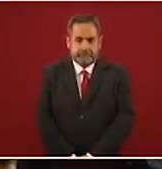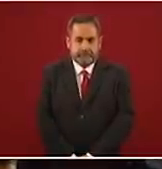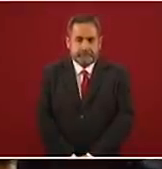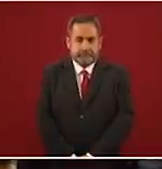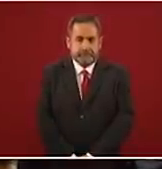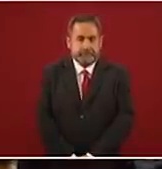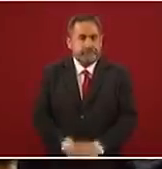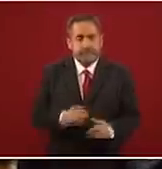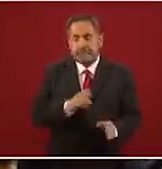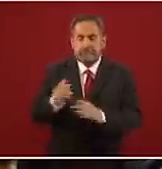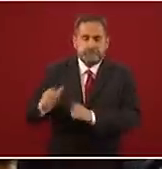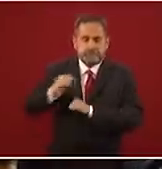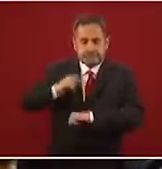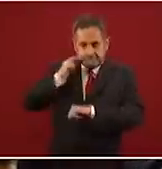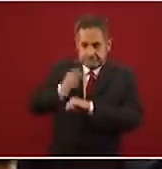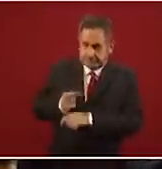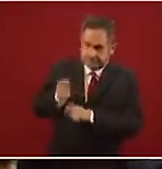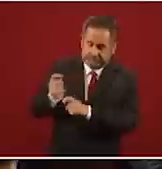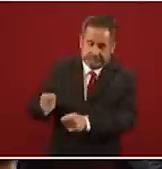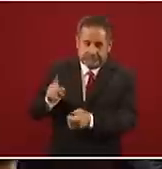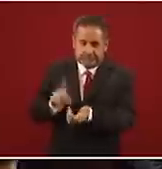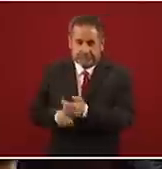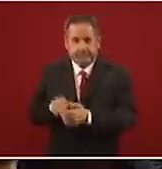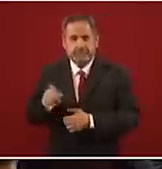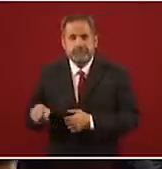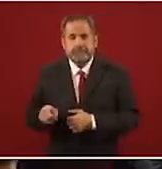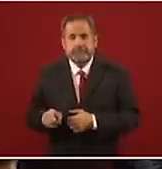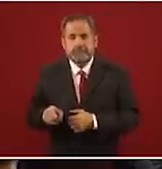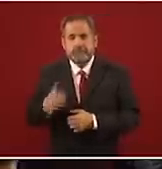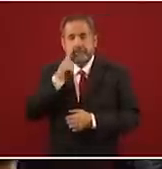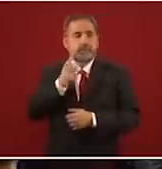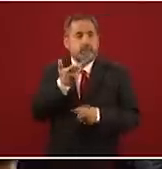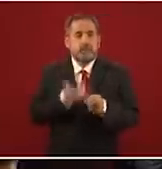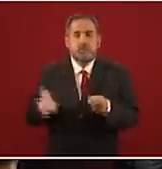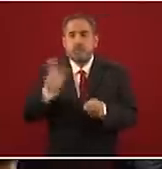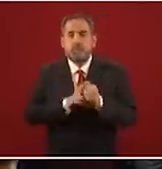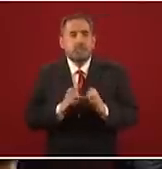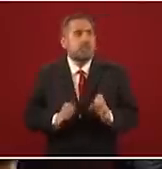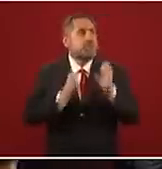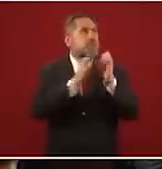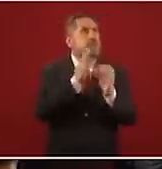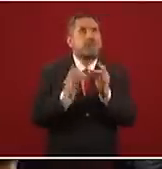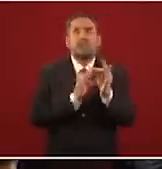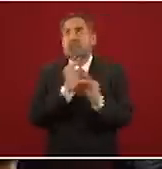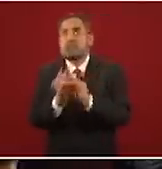El encargado de que estén en buen estado las instalaciones,